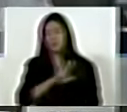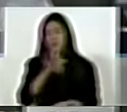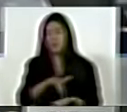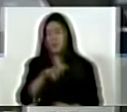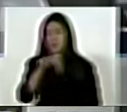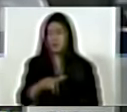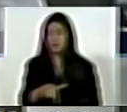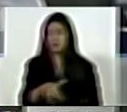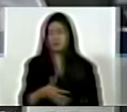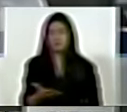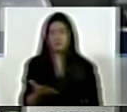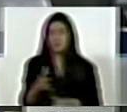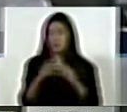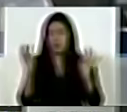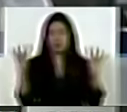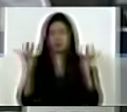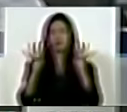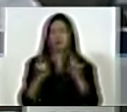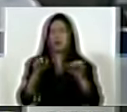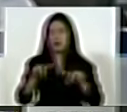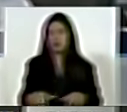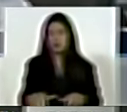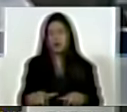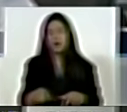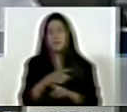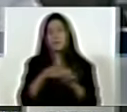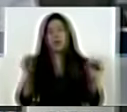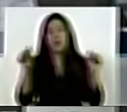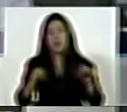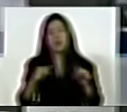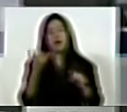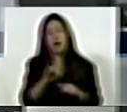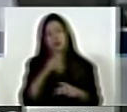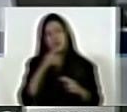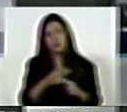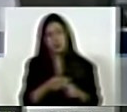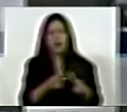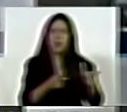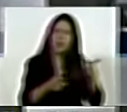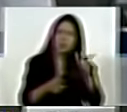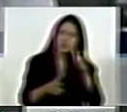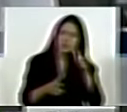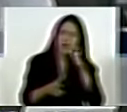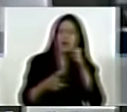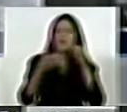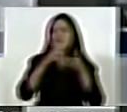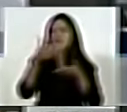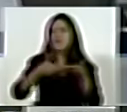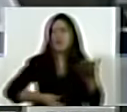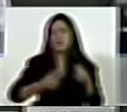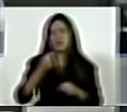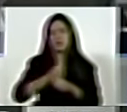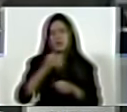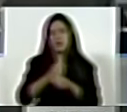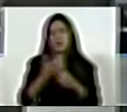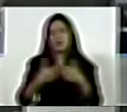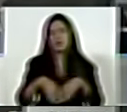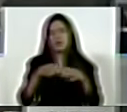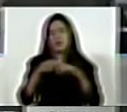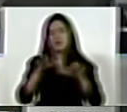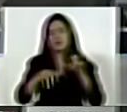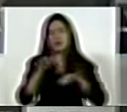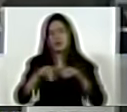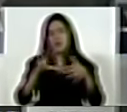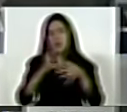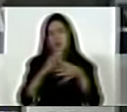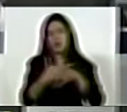Y bueno, hoy vamos a tener el privilegio de escuchar el informe de su gestión al frente de esta secretaría